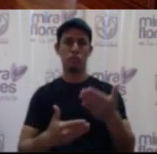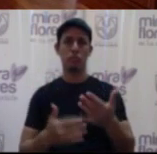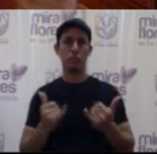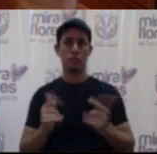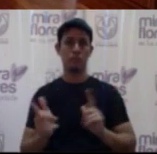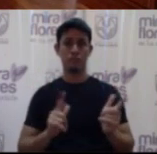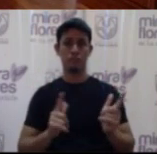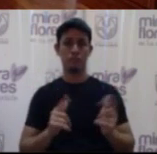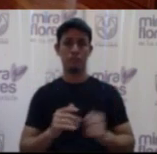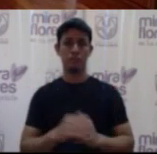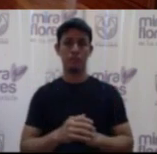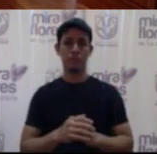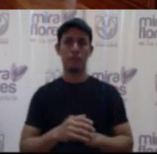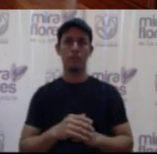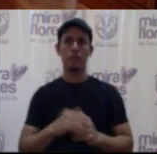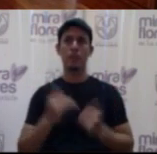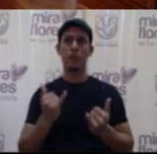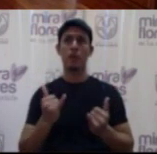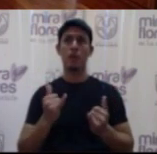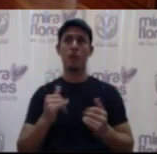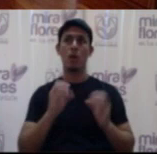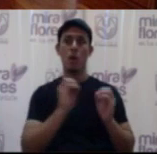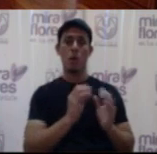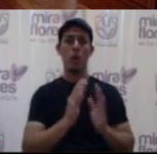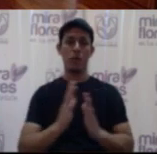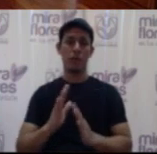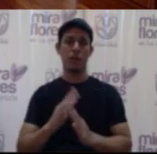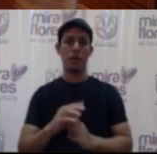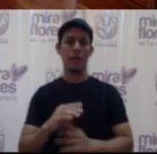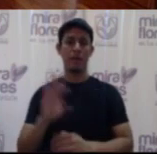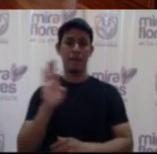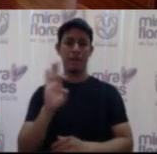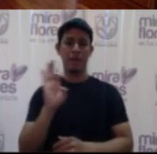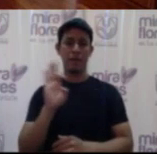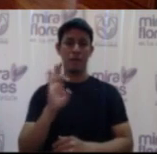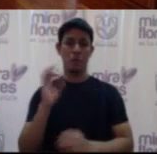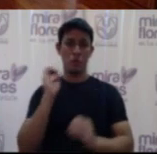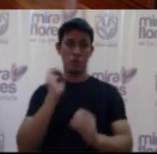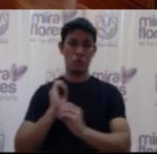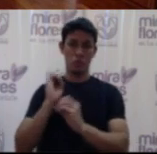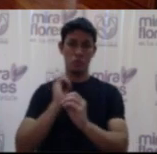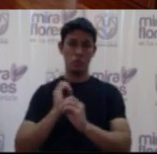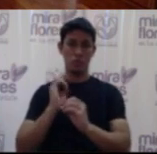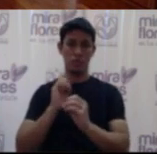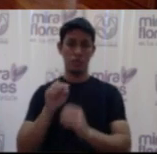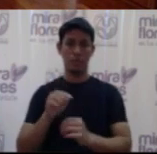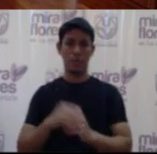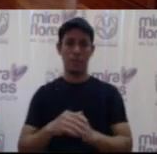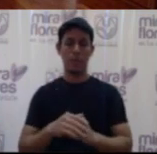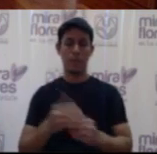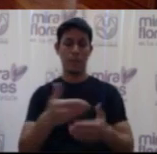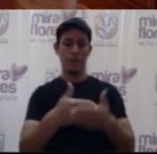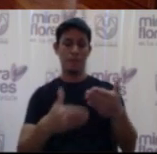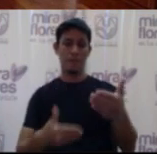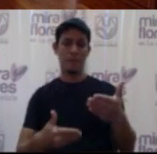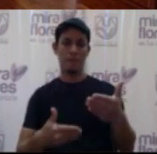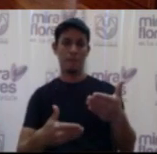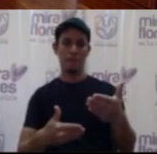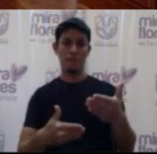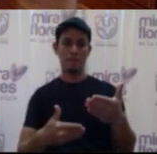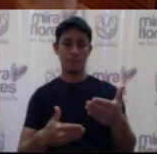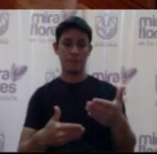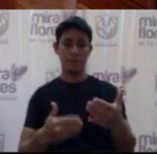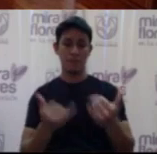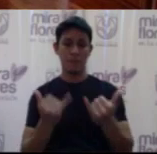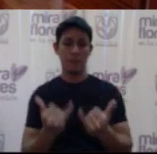Adelante, por favor. Moción de orden del día. Miraflores, 9 de octubre de 2018. El regidor que suscribe mediante la presente moción de